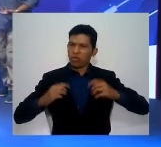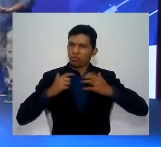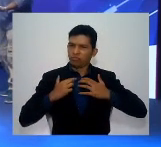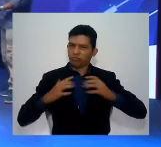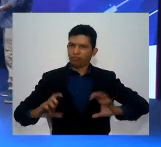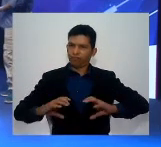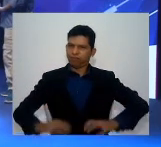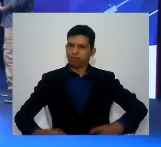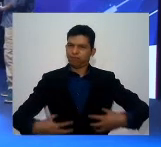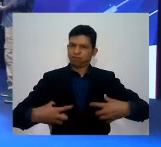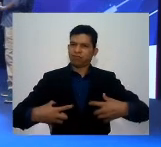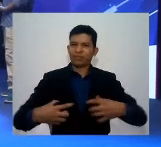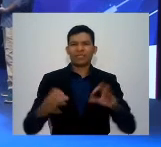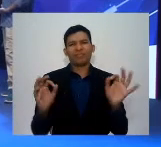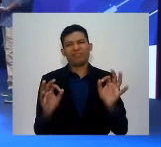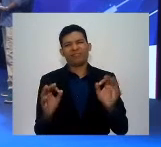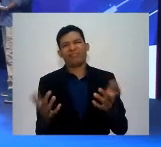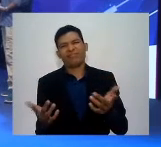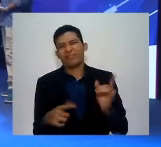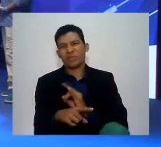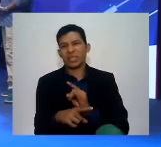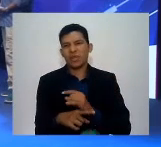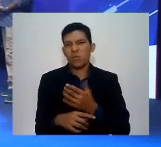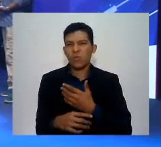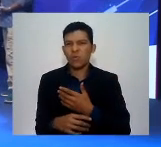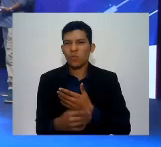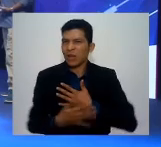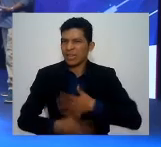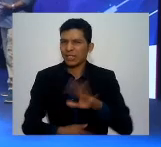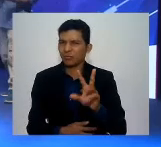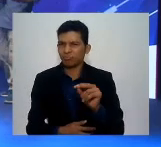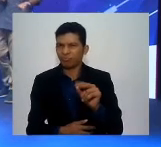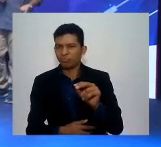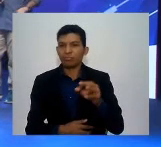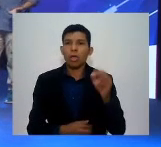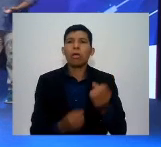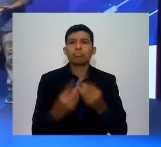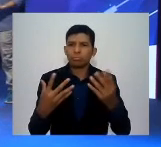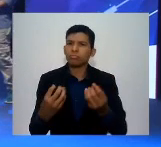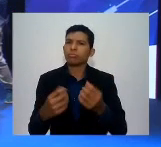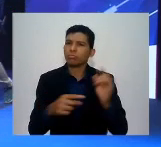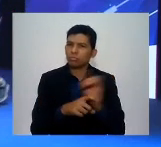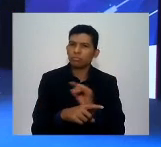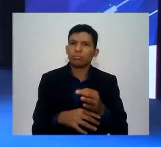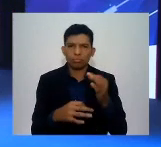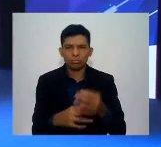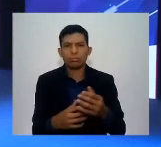de esa electrocardiografía es la que permite a estos sensores realizar el monitoreo de la frecuencia cardíaca.